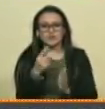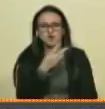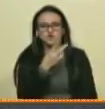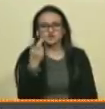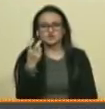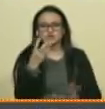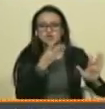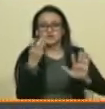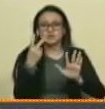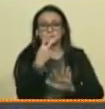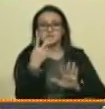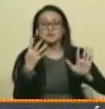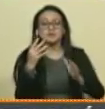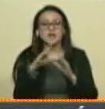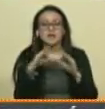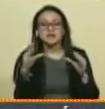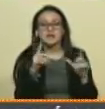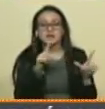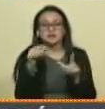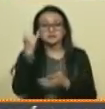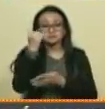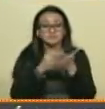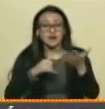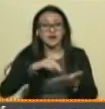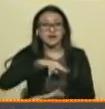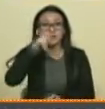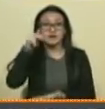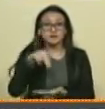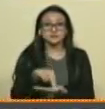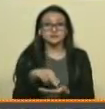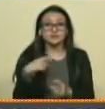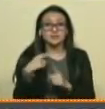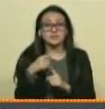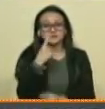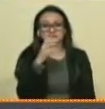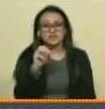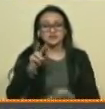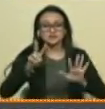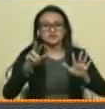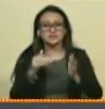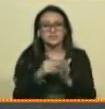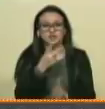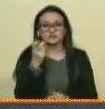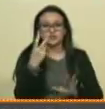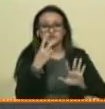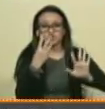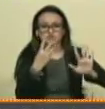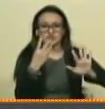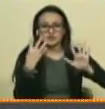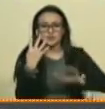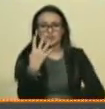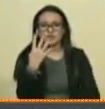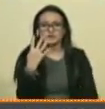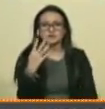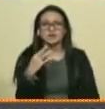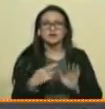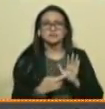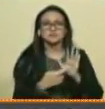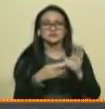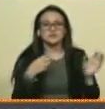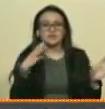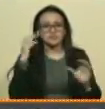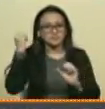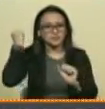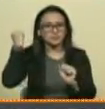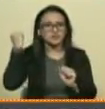20.374.829 están inscritos en el territorio nacional y 107.284 electores están inscritos en las representaciones